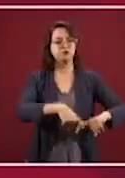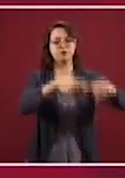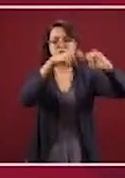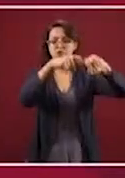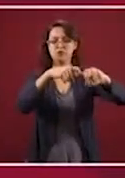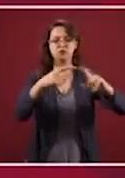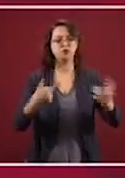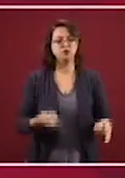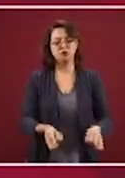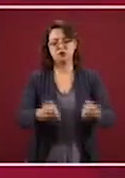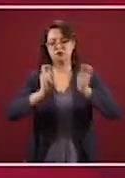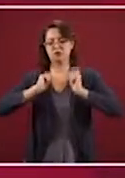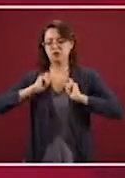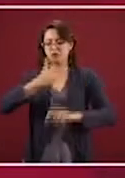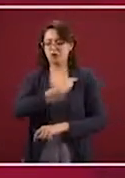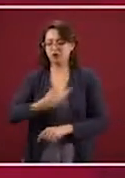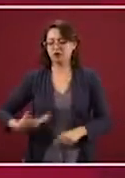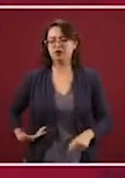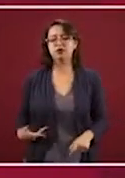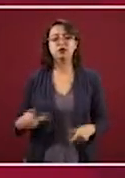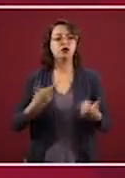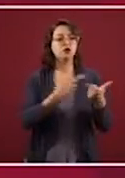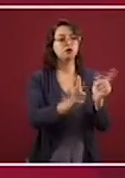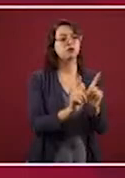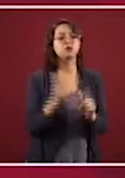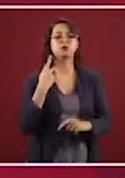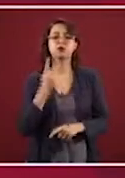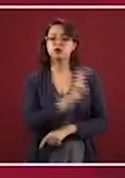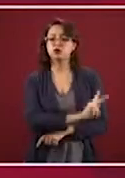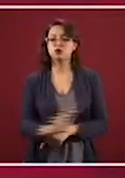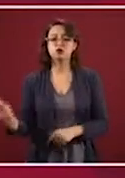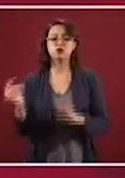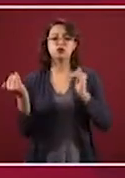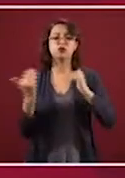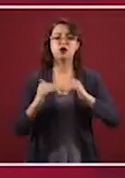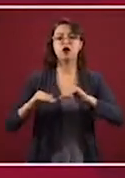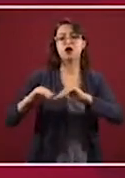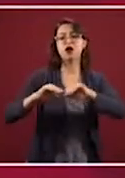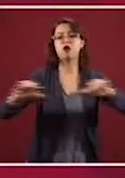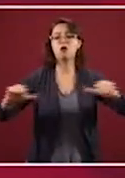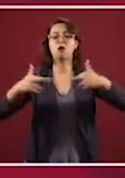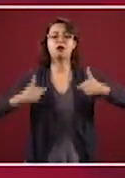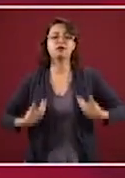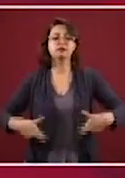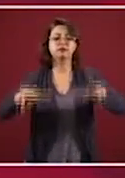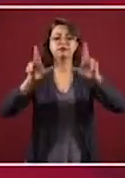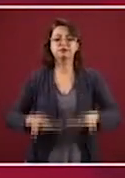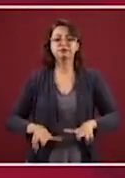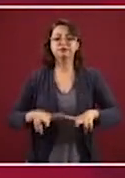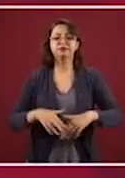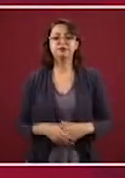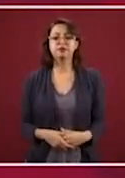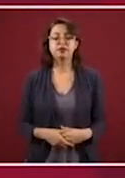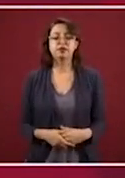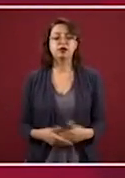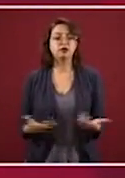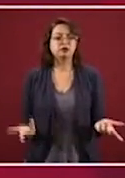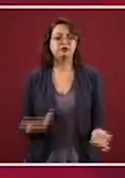como presidente y representar a todos. El presidente no debe de ser jefe de partido,